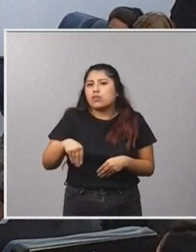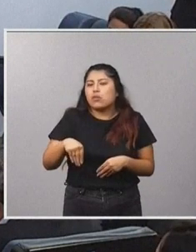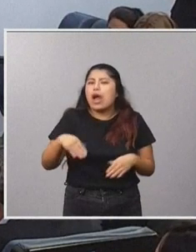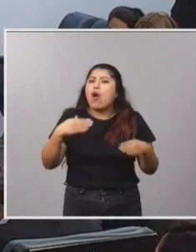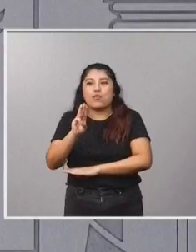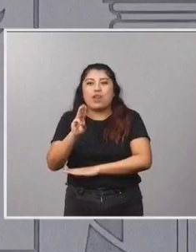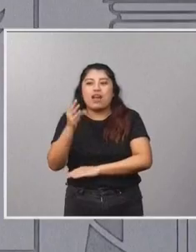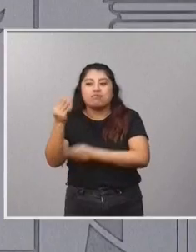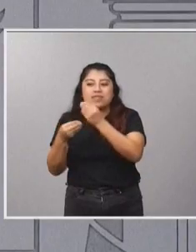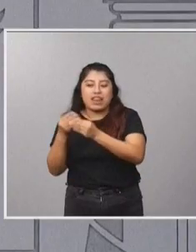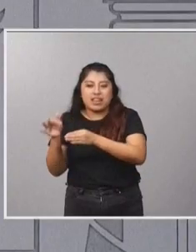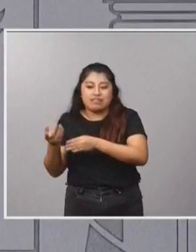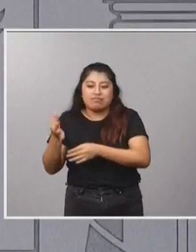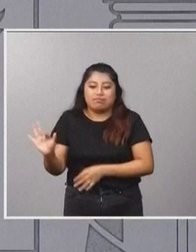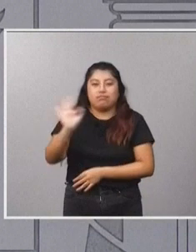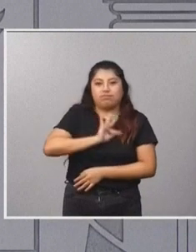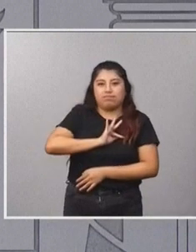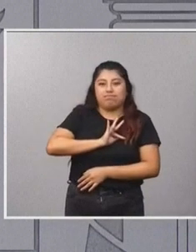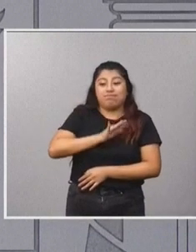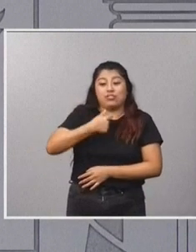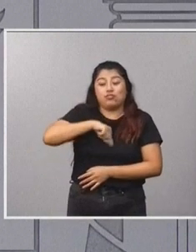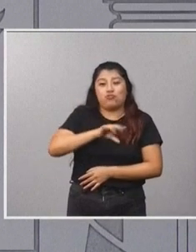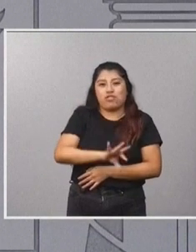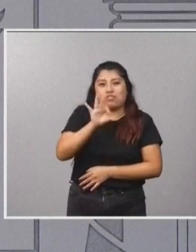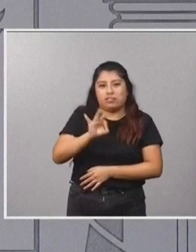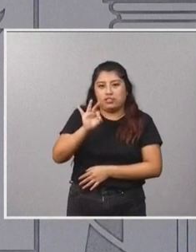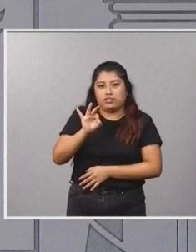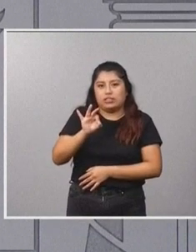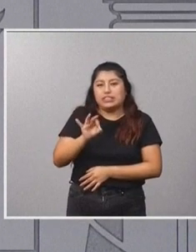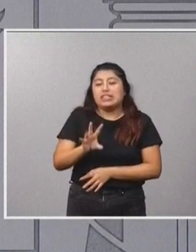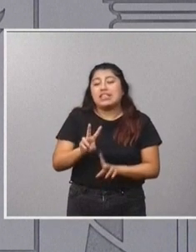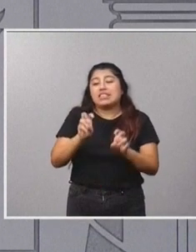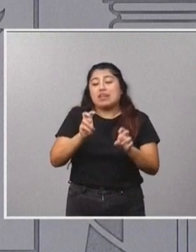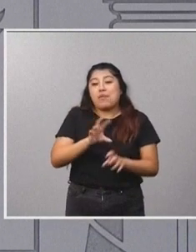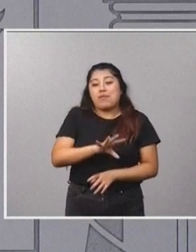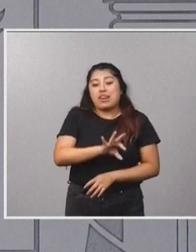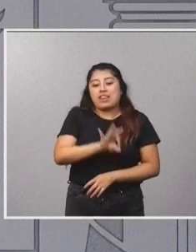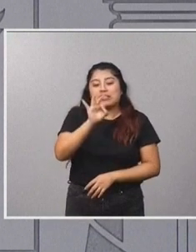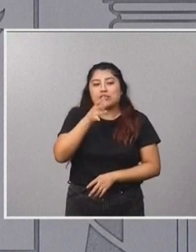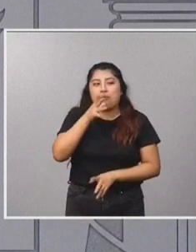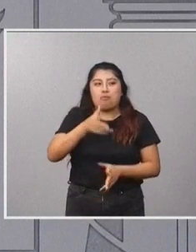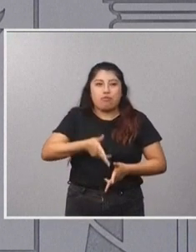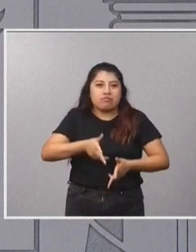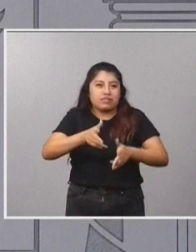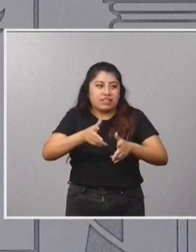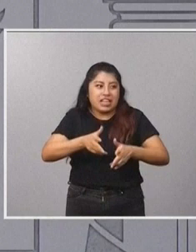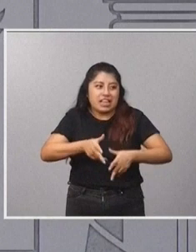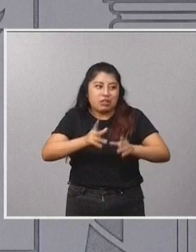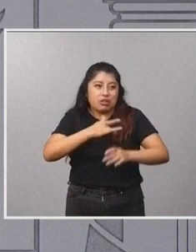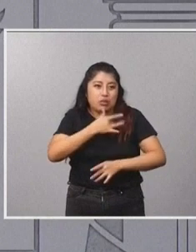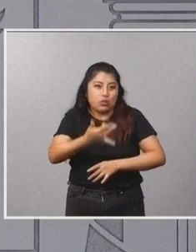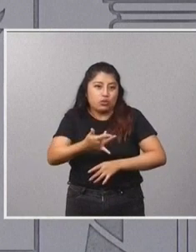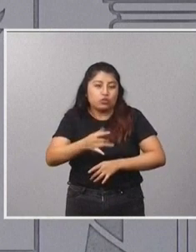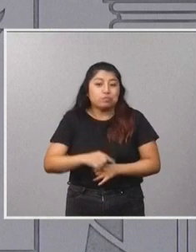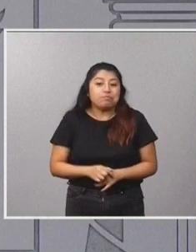republicana Cuando tomé la decisión de los indultos yo confiaba en los efectos